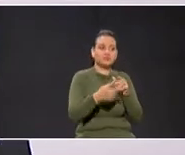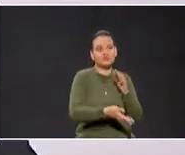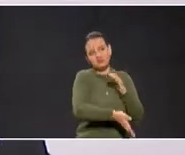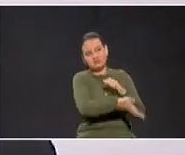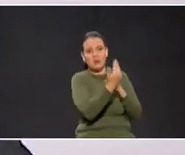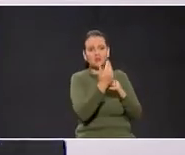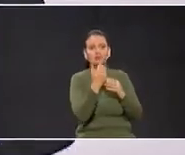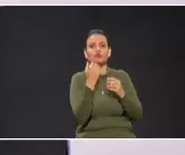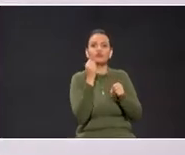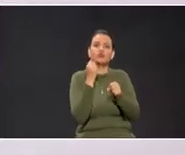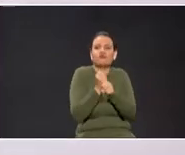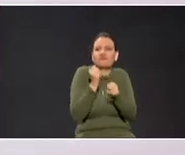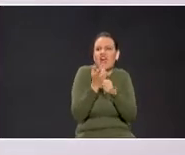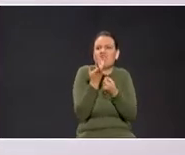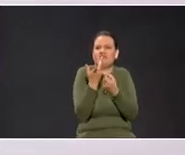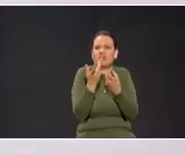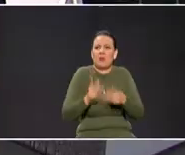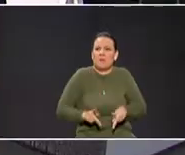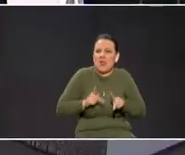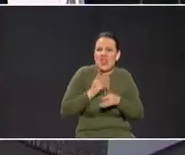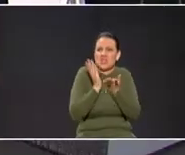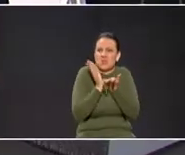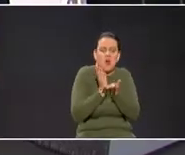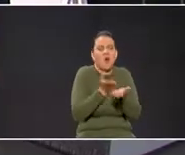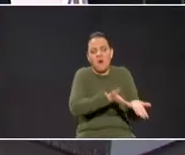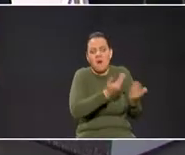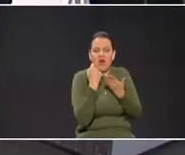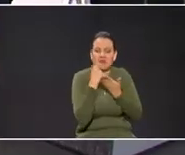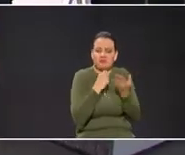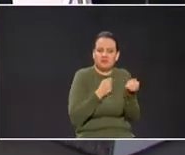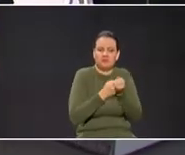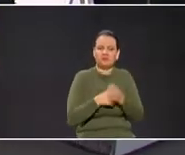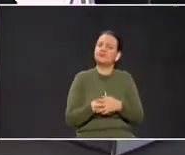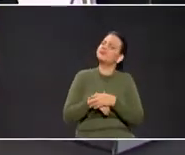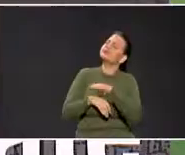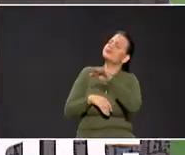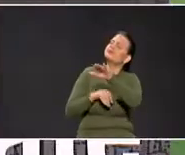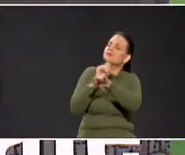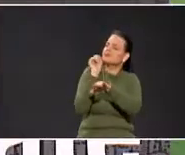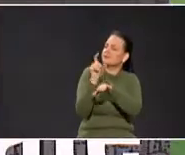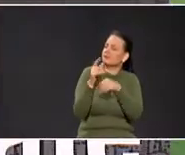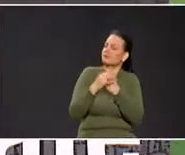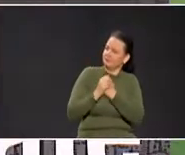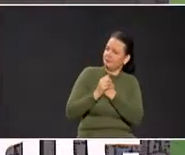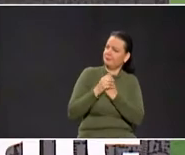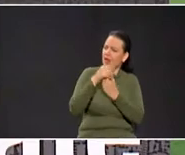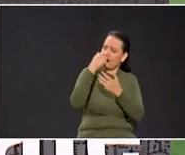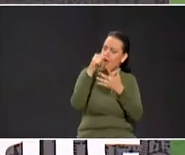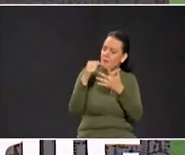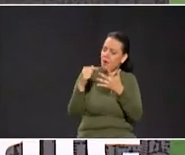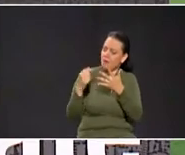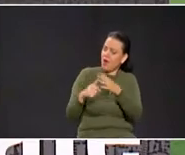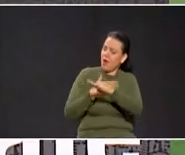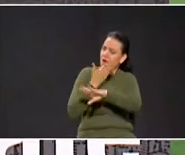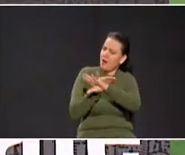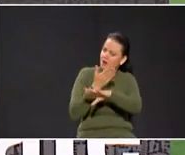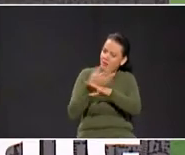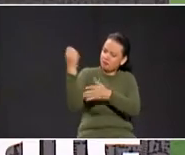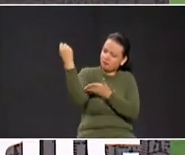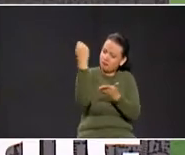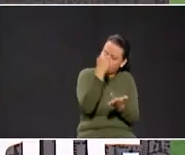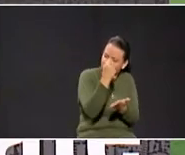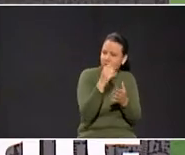de quienes lo deseen acompañados de no ser candidato ya han pensado a nivel de todos lo que ustedes quieren hacer inversión locación